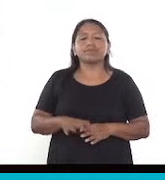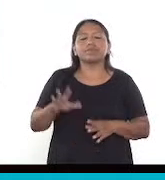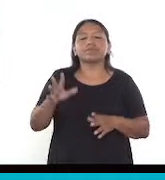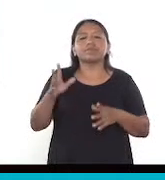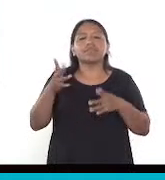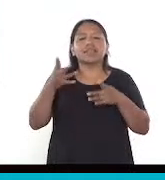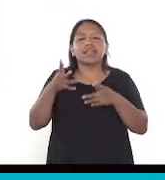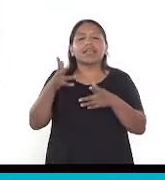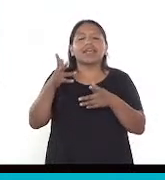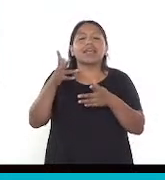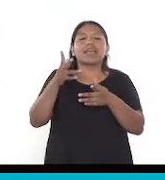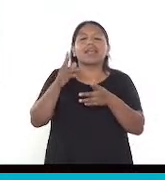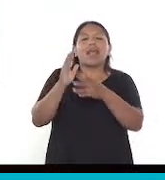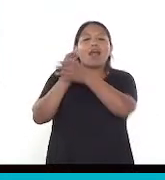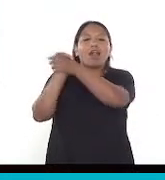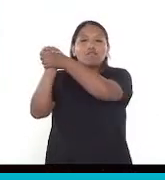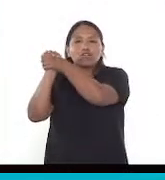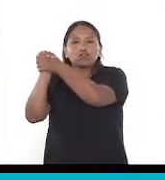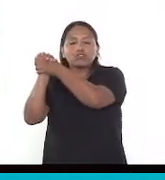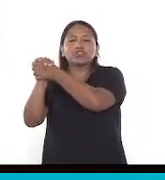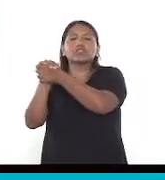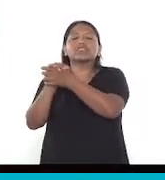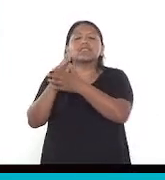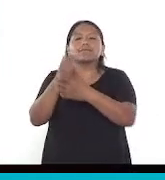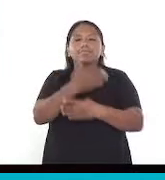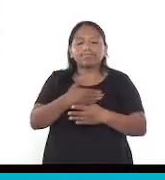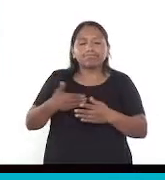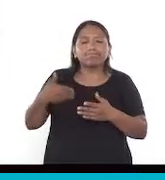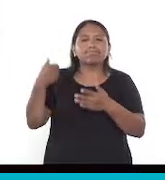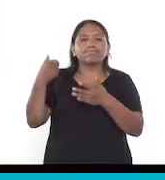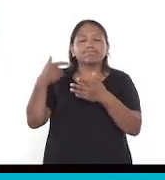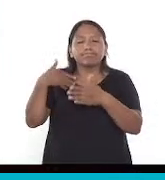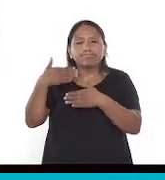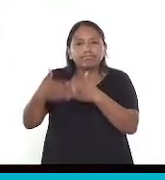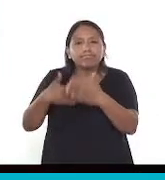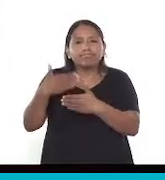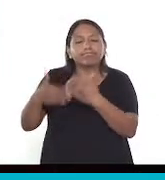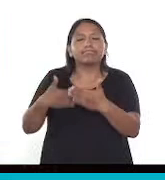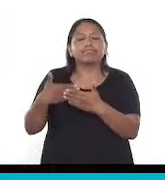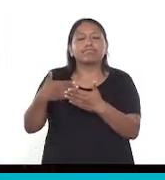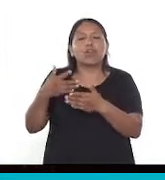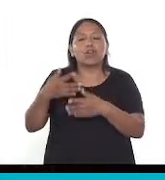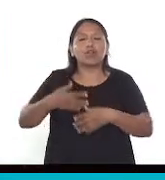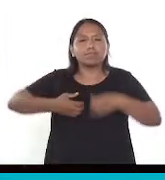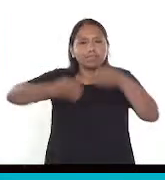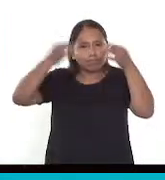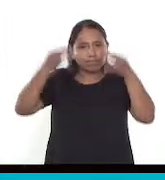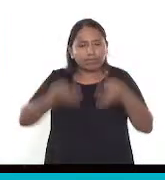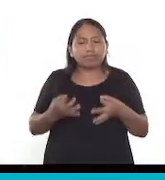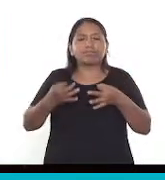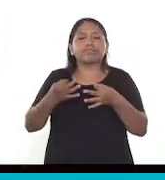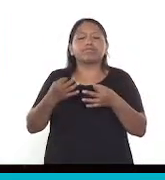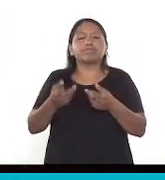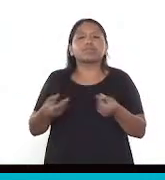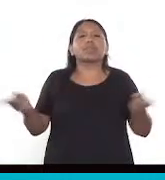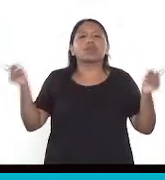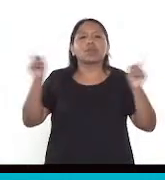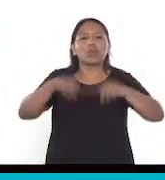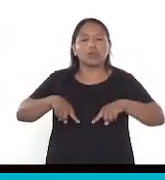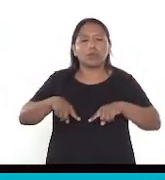que el doctor raúl alfonsín llevó adelante con la firme decisión de restablecer